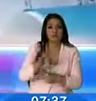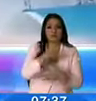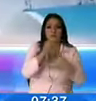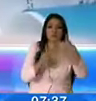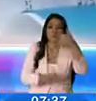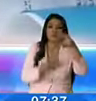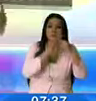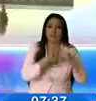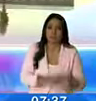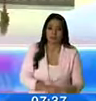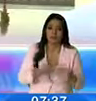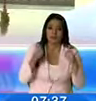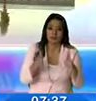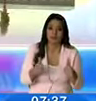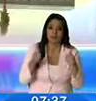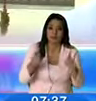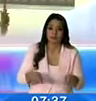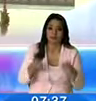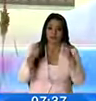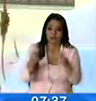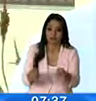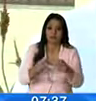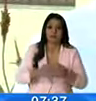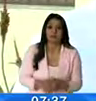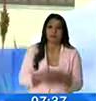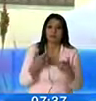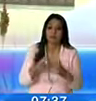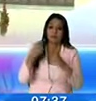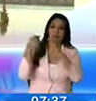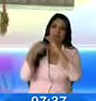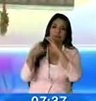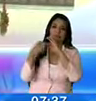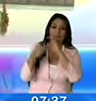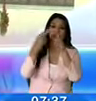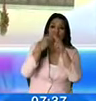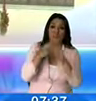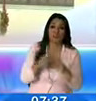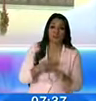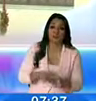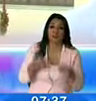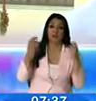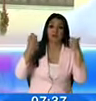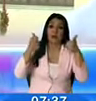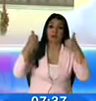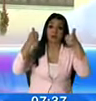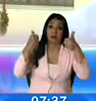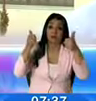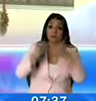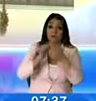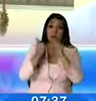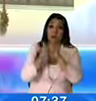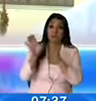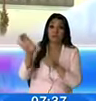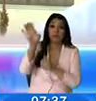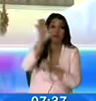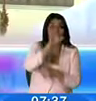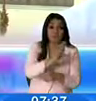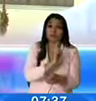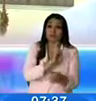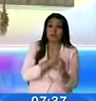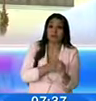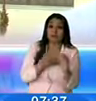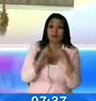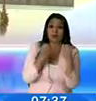lista de postulantes. Hemos enviado las notificaciones correspondientes para que en cada provincia también participen